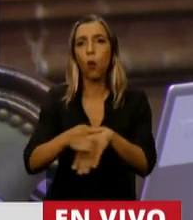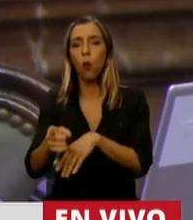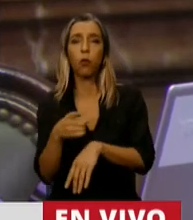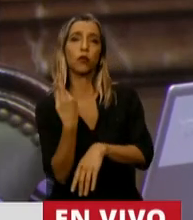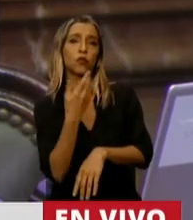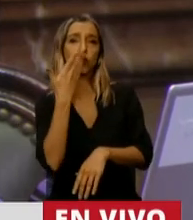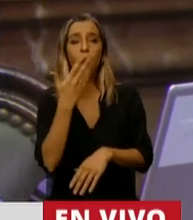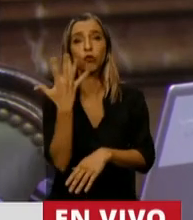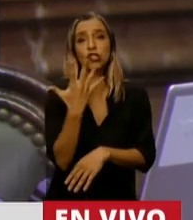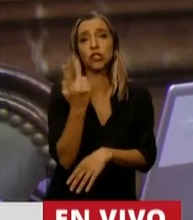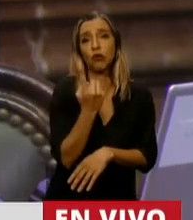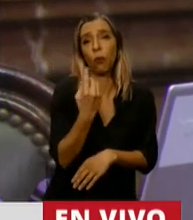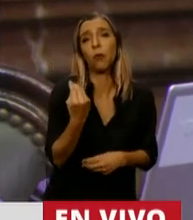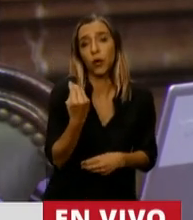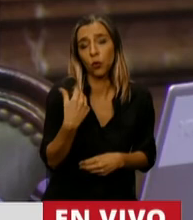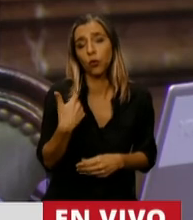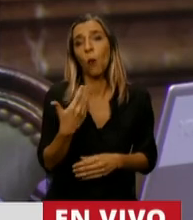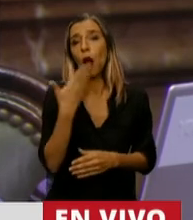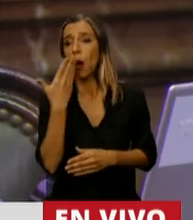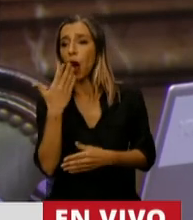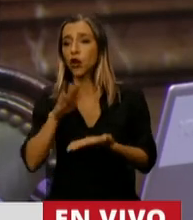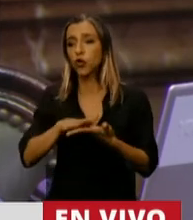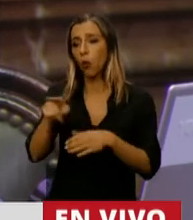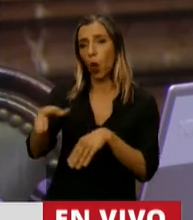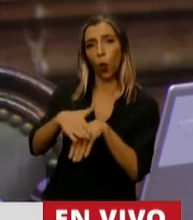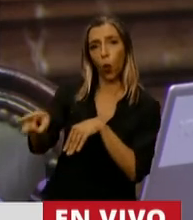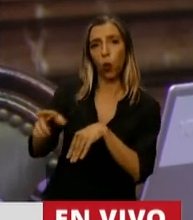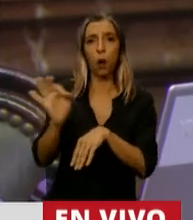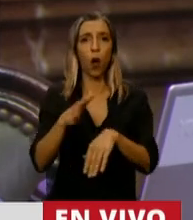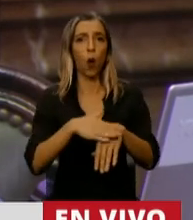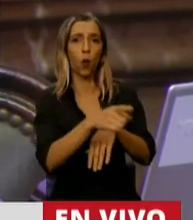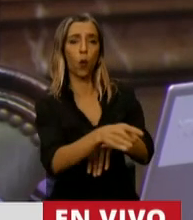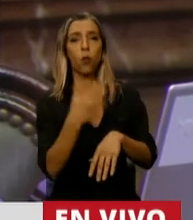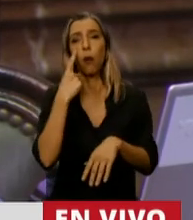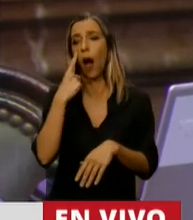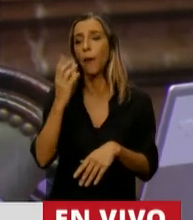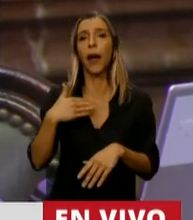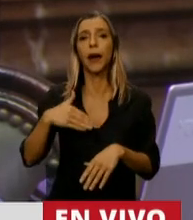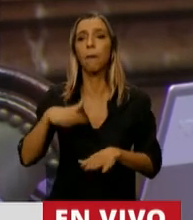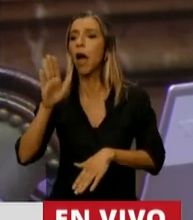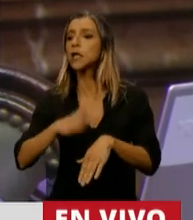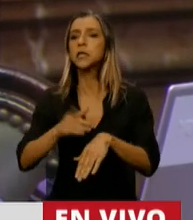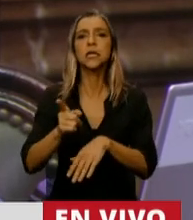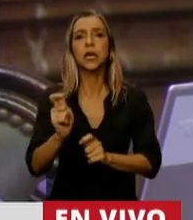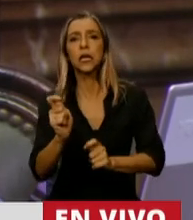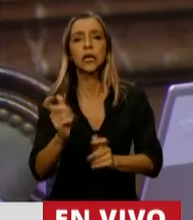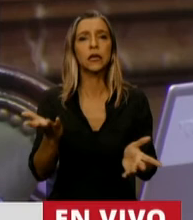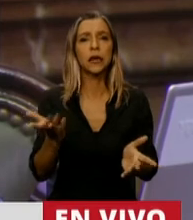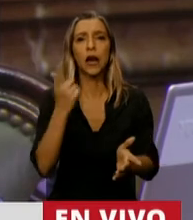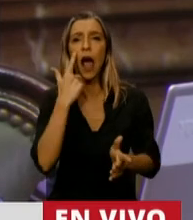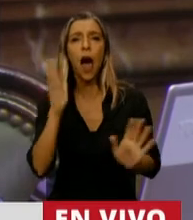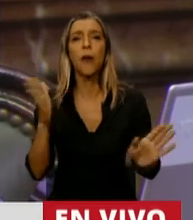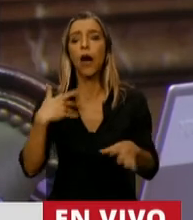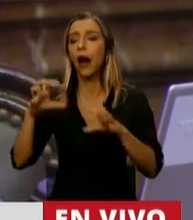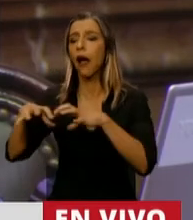tenemos solamente para hablar de un lado y del otro, ¿a quién culpamos más? A ver quién cerró más fábricas